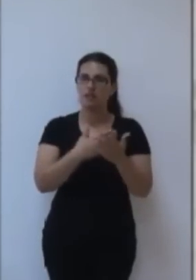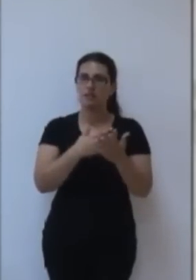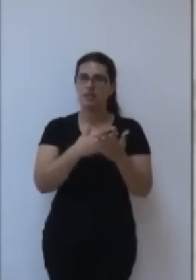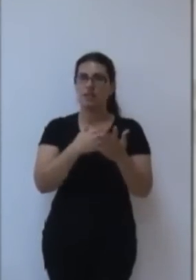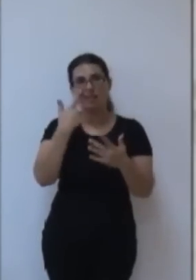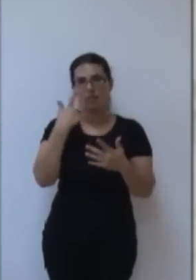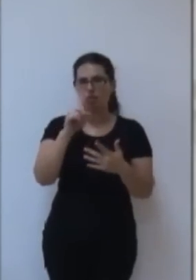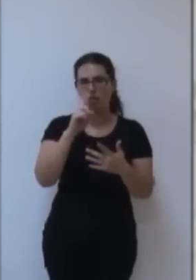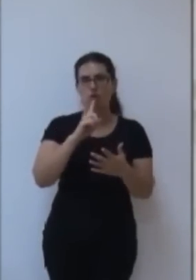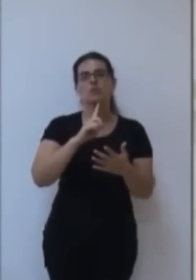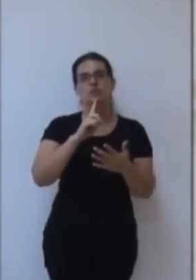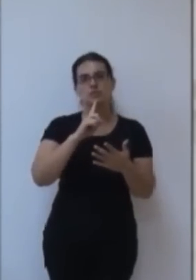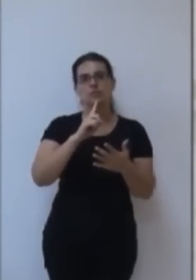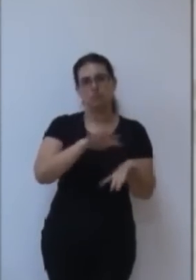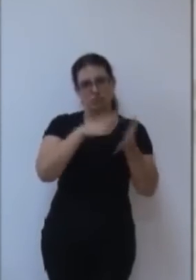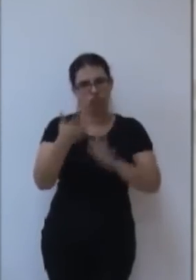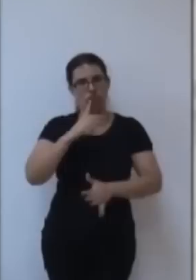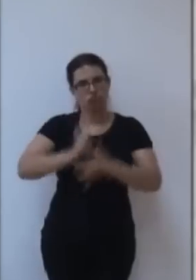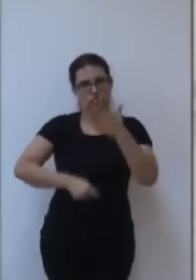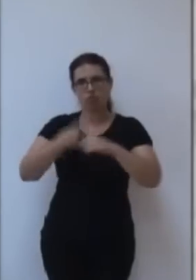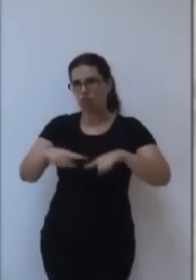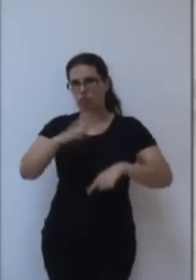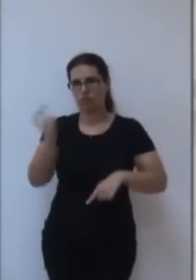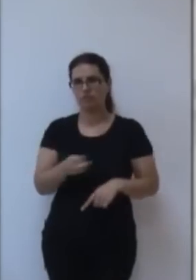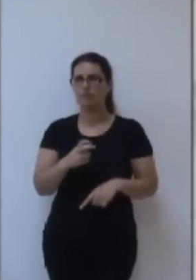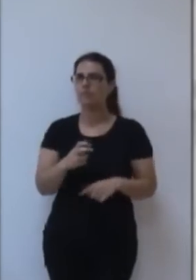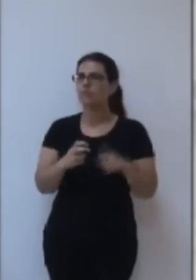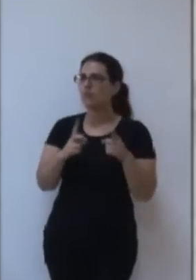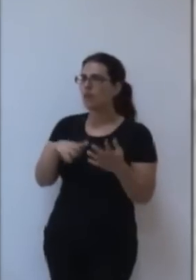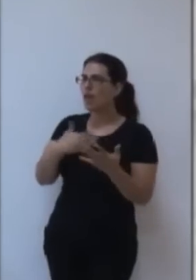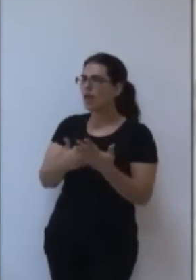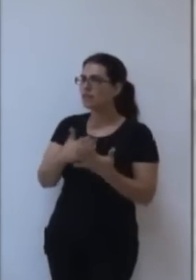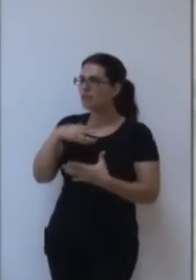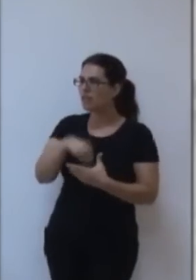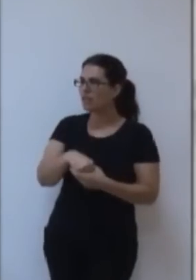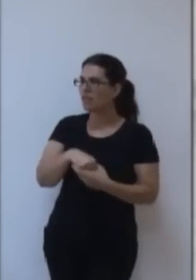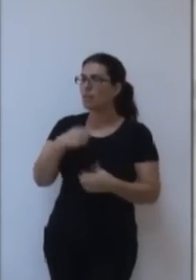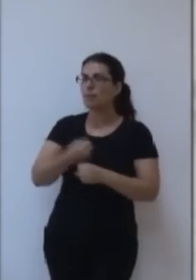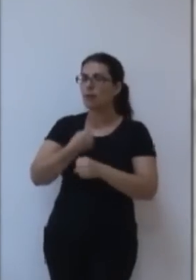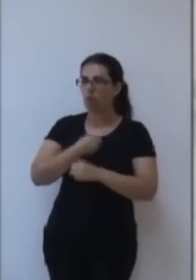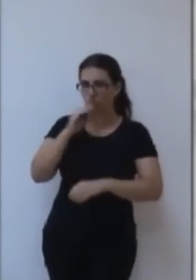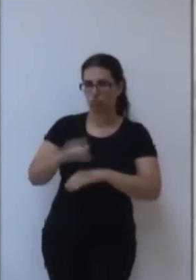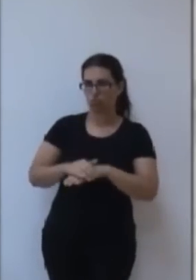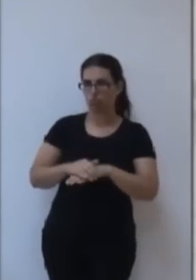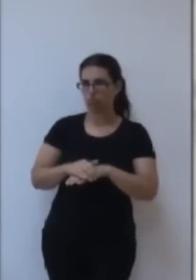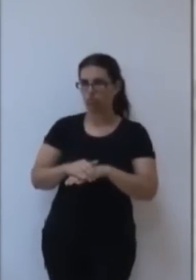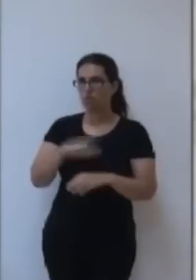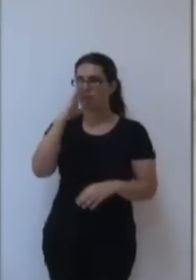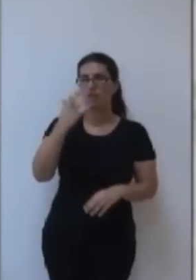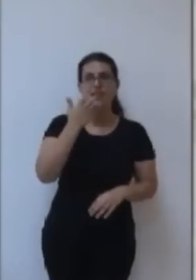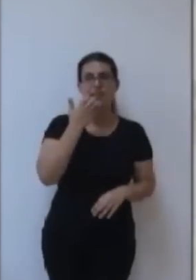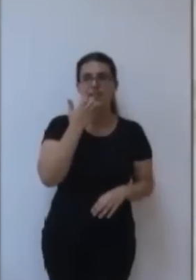aplicar en toda su... De hecho, en el empleo se cumple, ¿no? Porque al final, si no tienes a